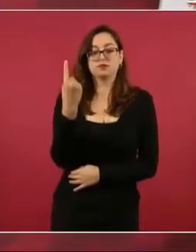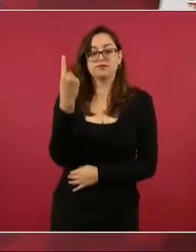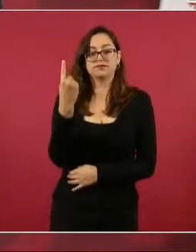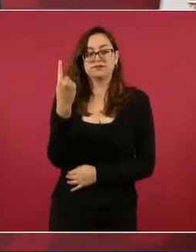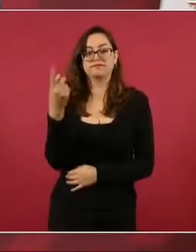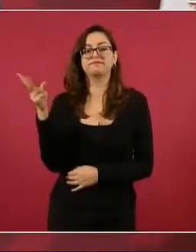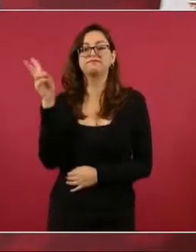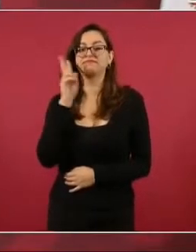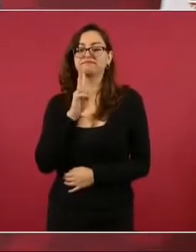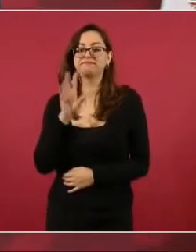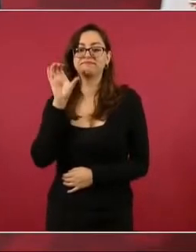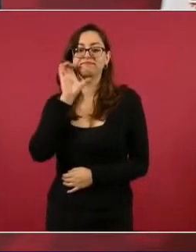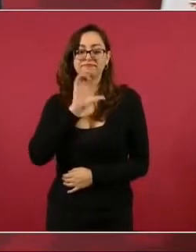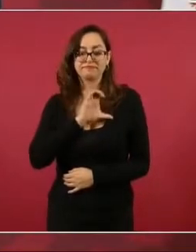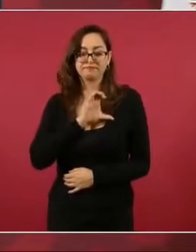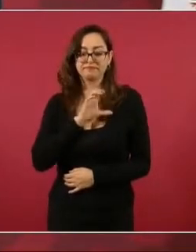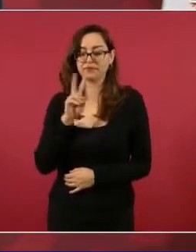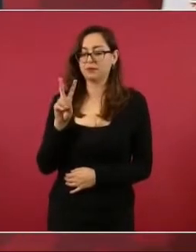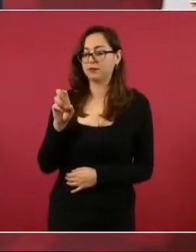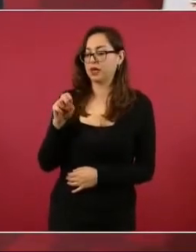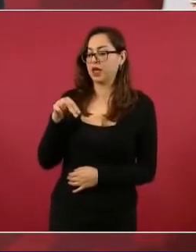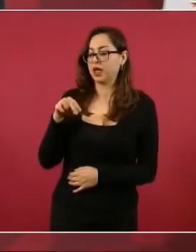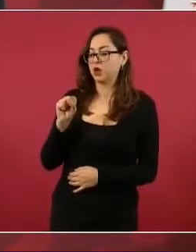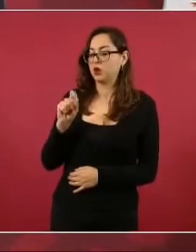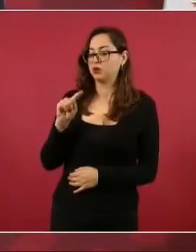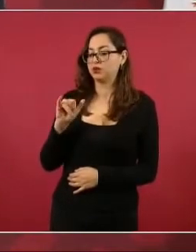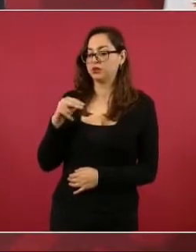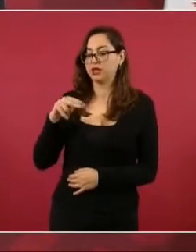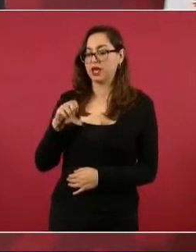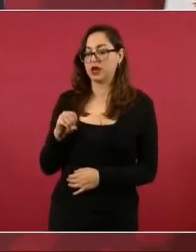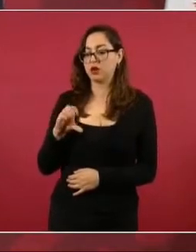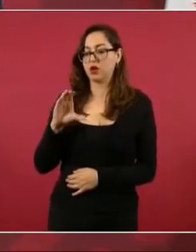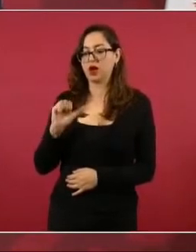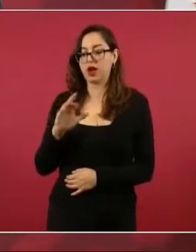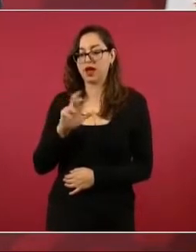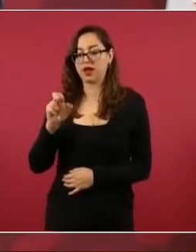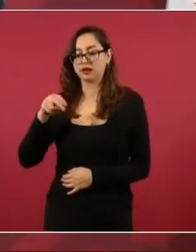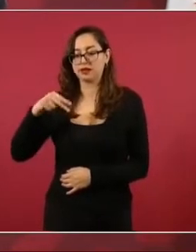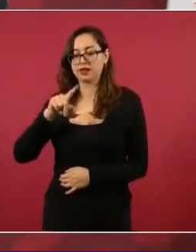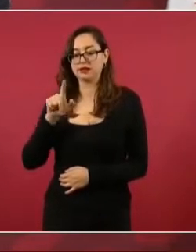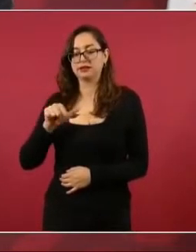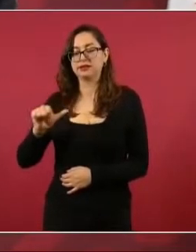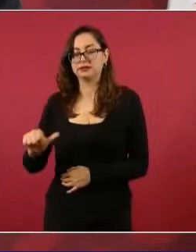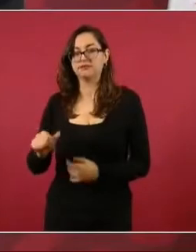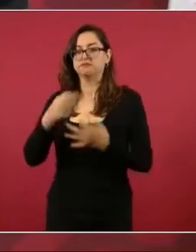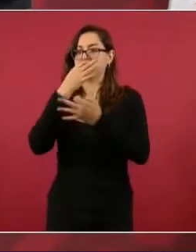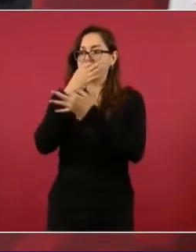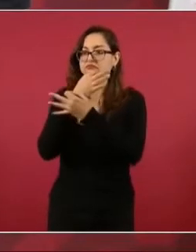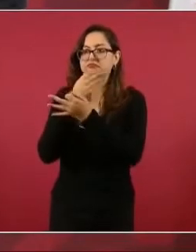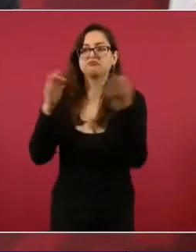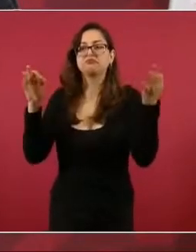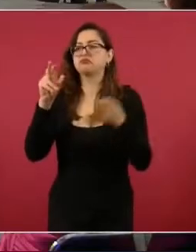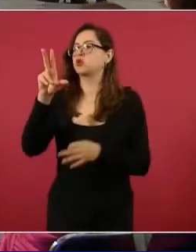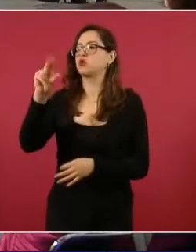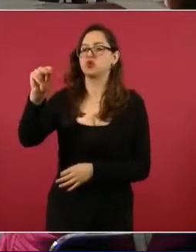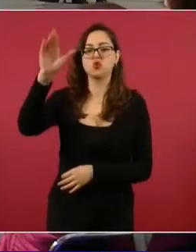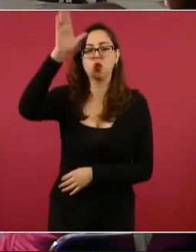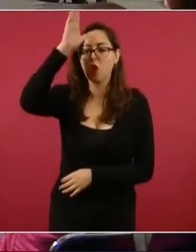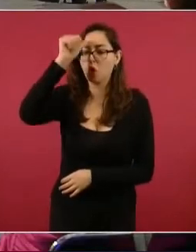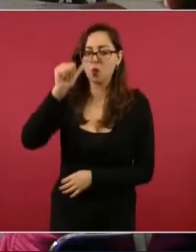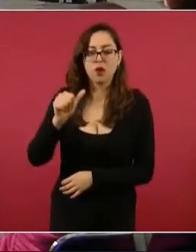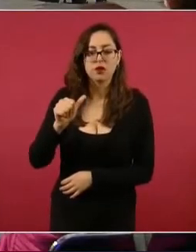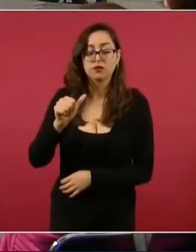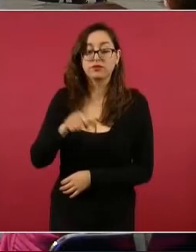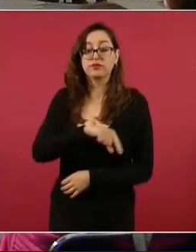que esa noche se pronunció y al día siguiente el Congreso de